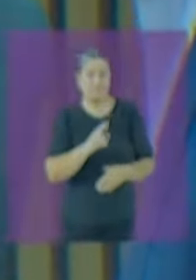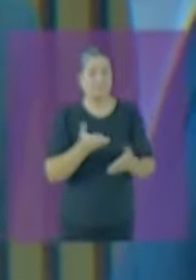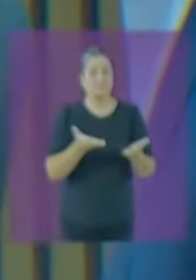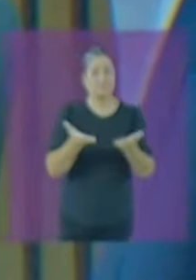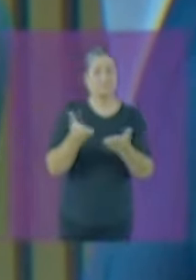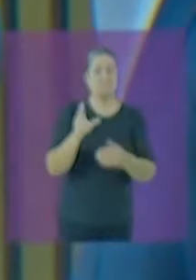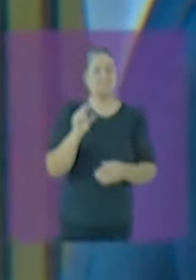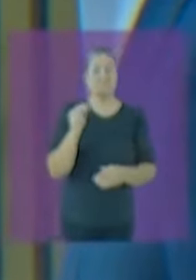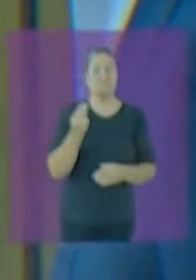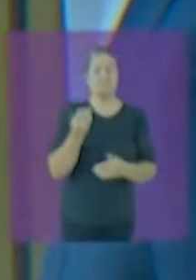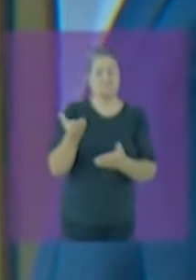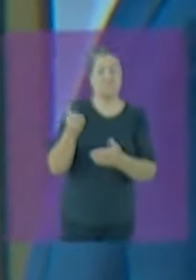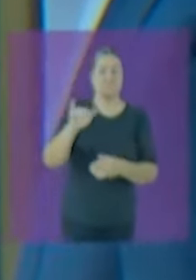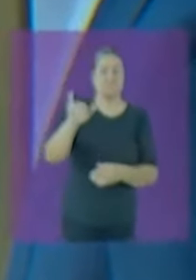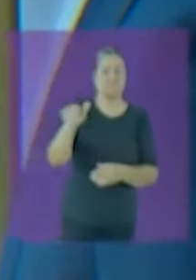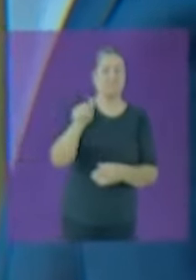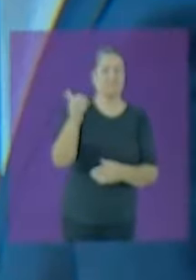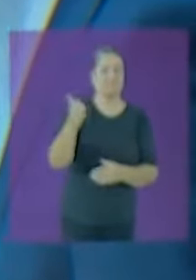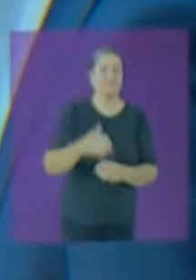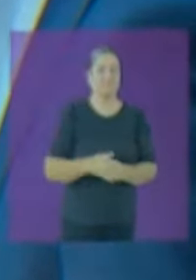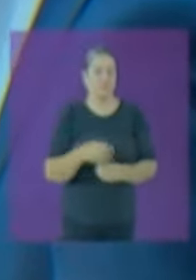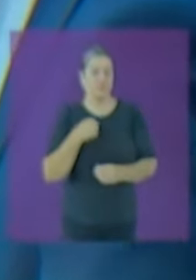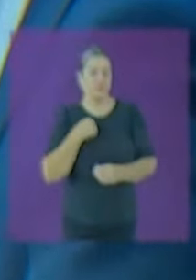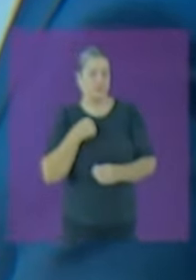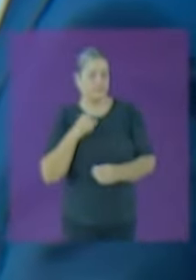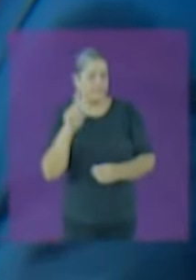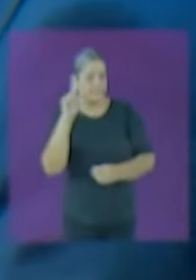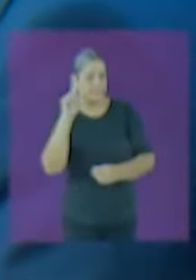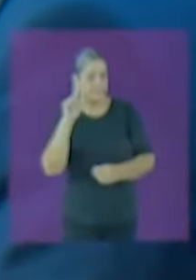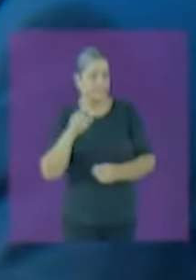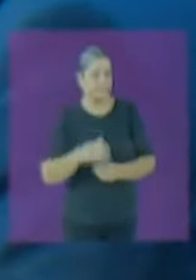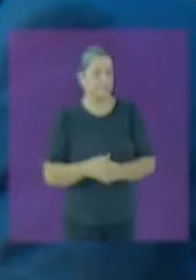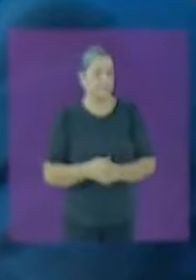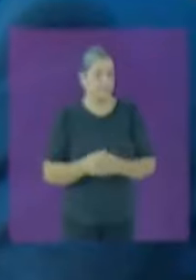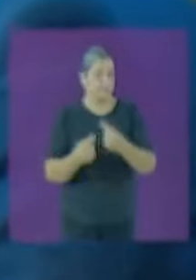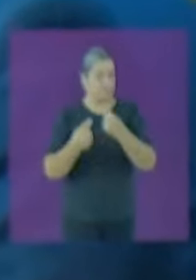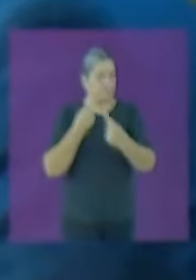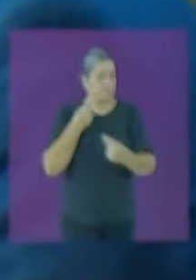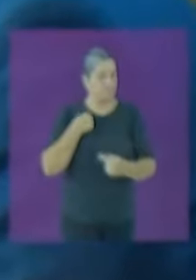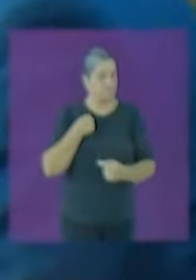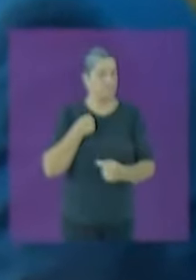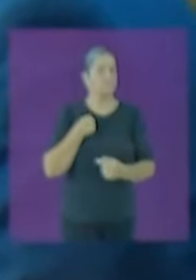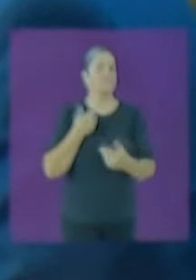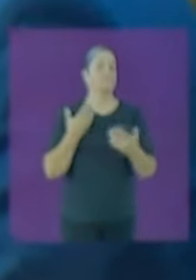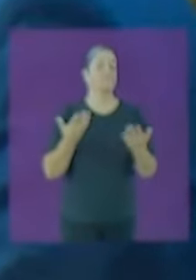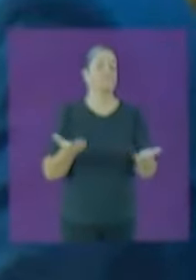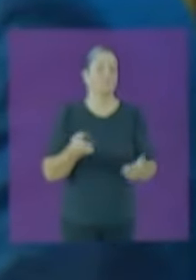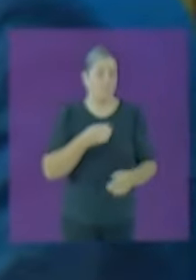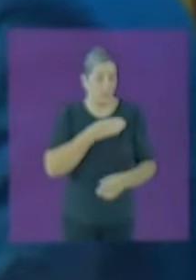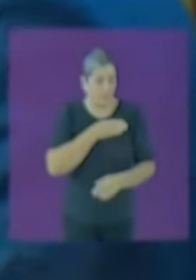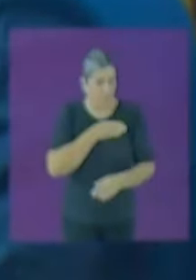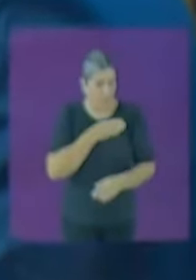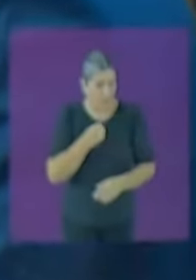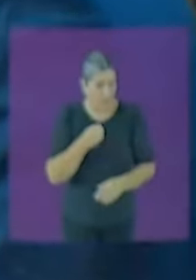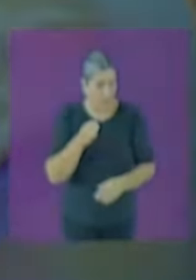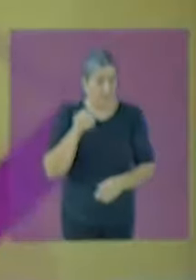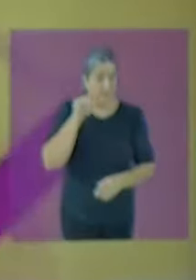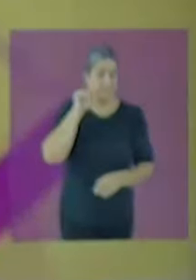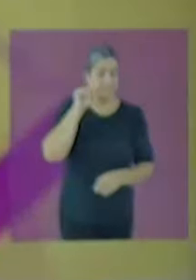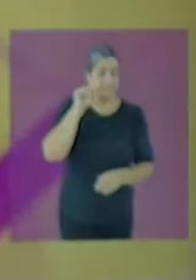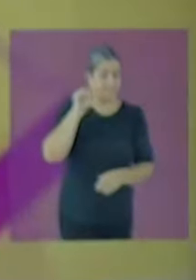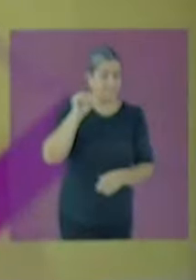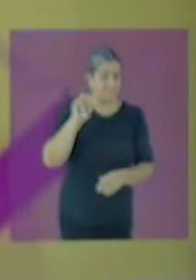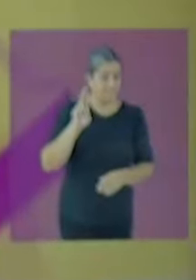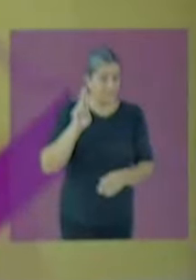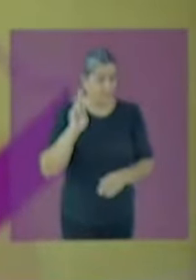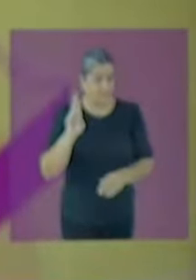por organismos internacionales. Ahora, el tema es muy importante y hace unos días presentó justamente, junto con Javier Corral,